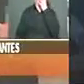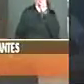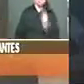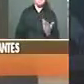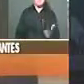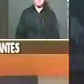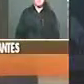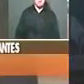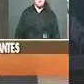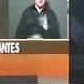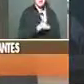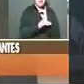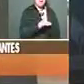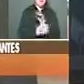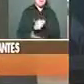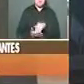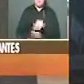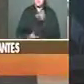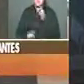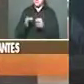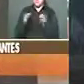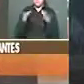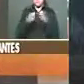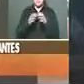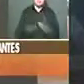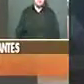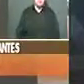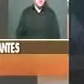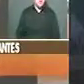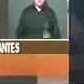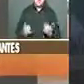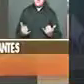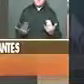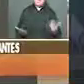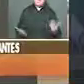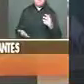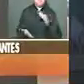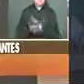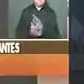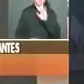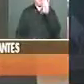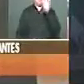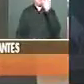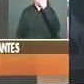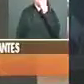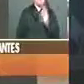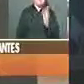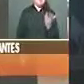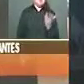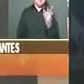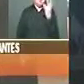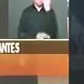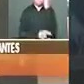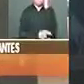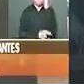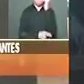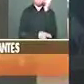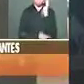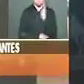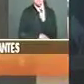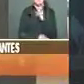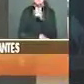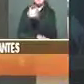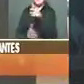dejó perder las instituciones. Mire la credibilidad en la justicia. Hoy no cree nadie, la impunidad es más del 90%. La fiscalía se volvió una herramienta